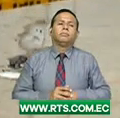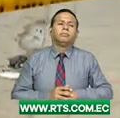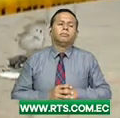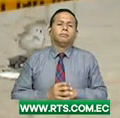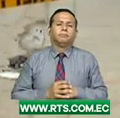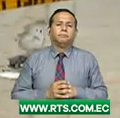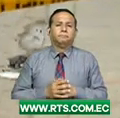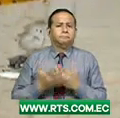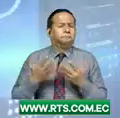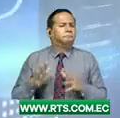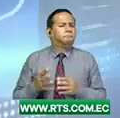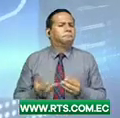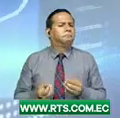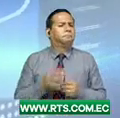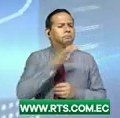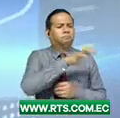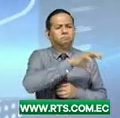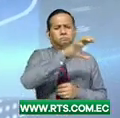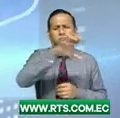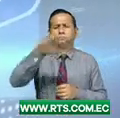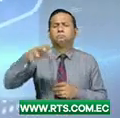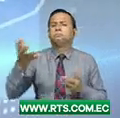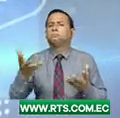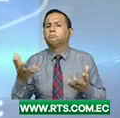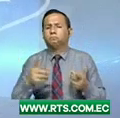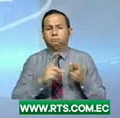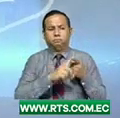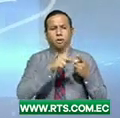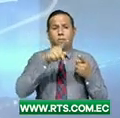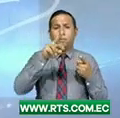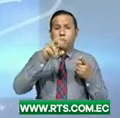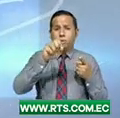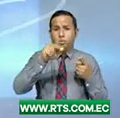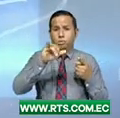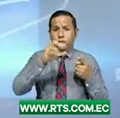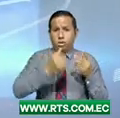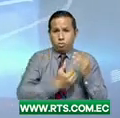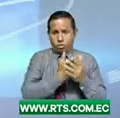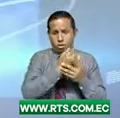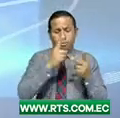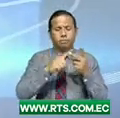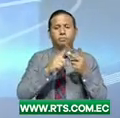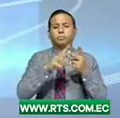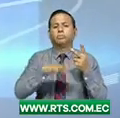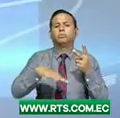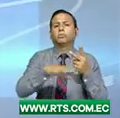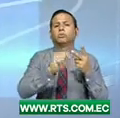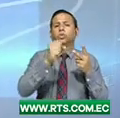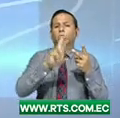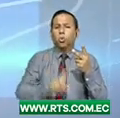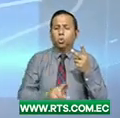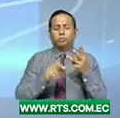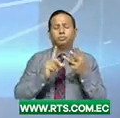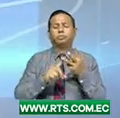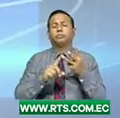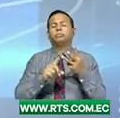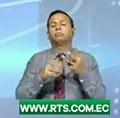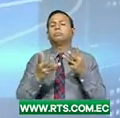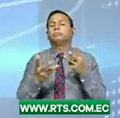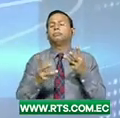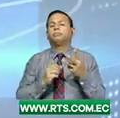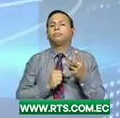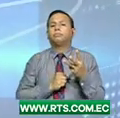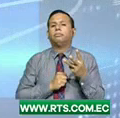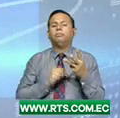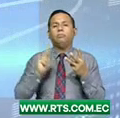incidencia criminal son: el primer lugar lo tiene Nueva Prosperina, el segundo el Distrito Sur, en tercer lugar se